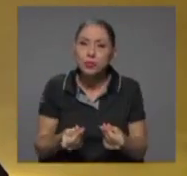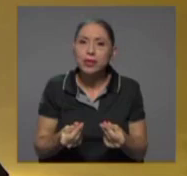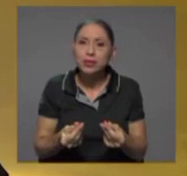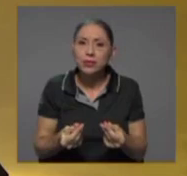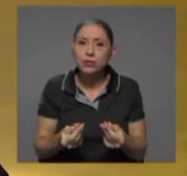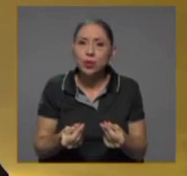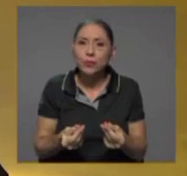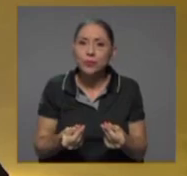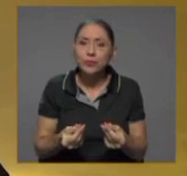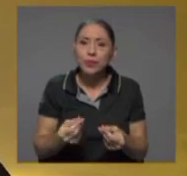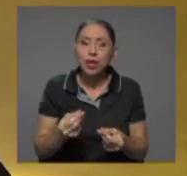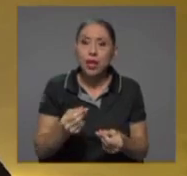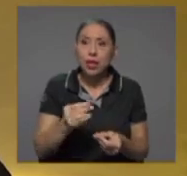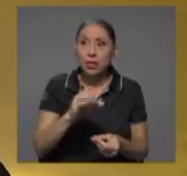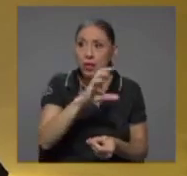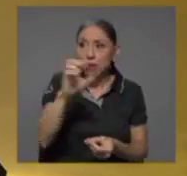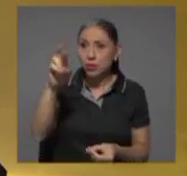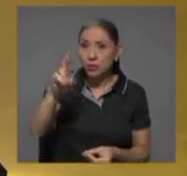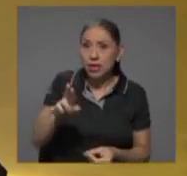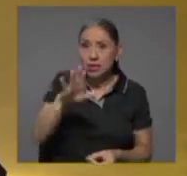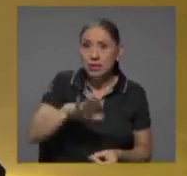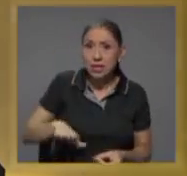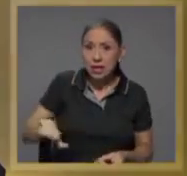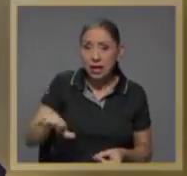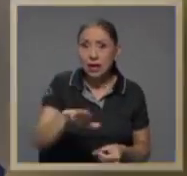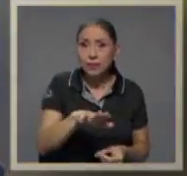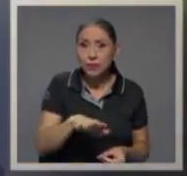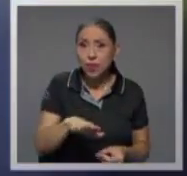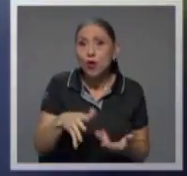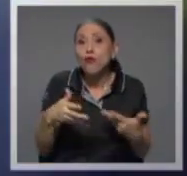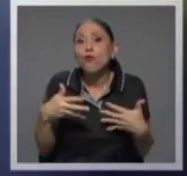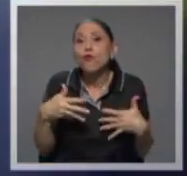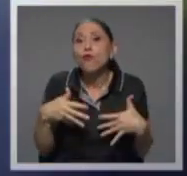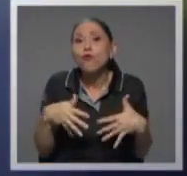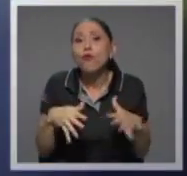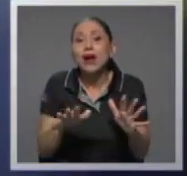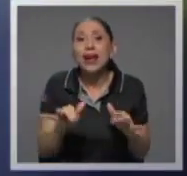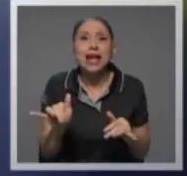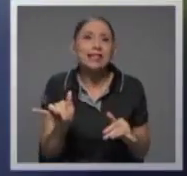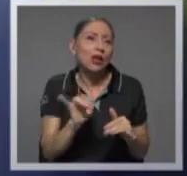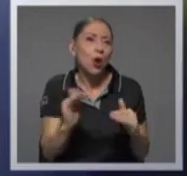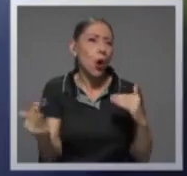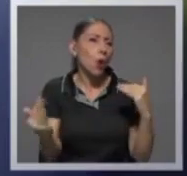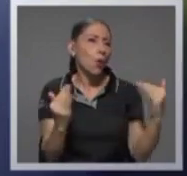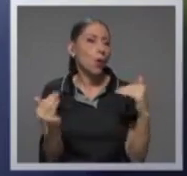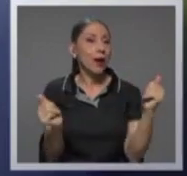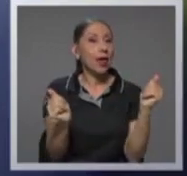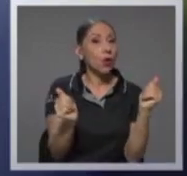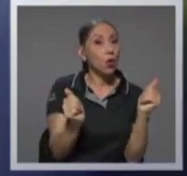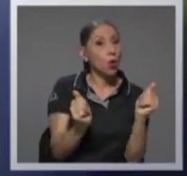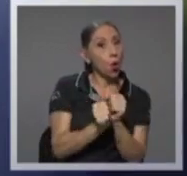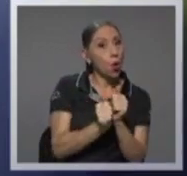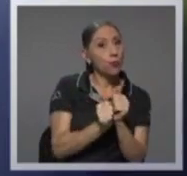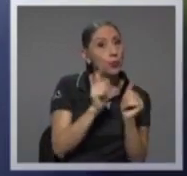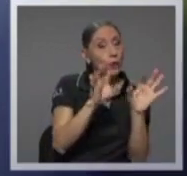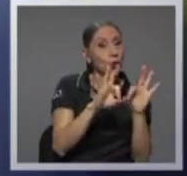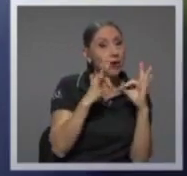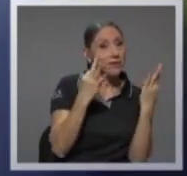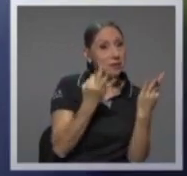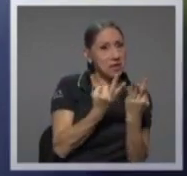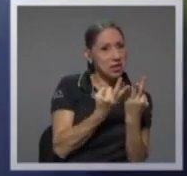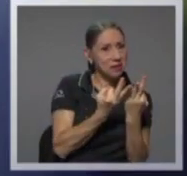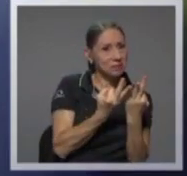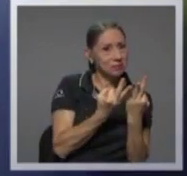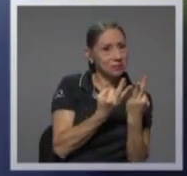la República fuera a ser como la gestión de una familia, en vez de ser el año entrante, es el